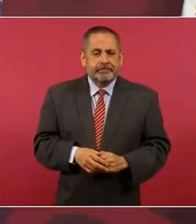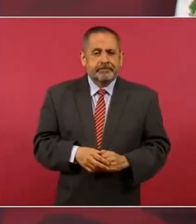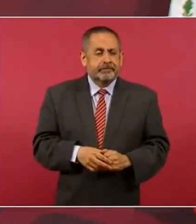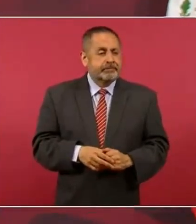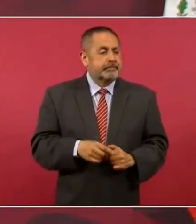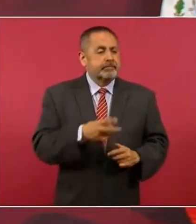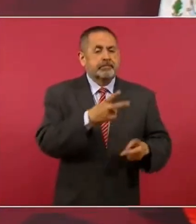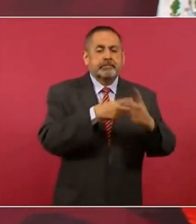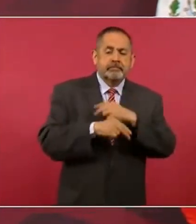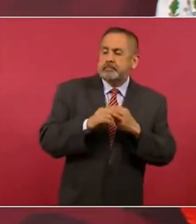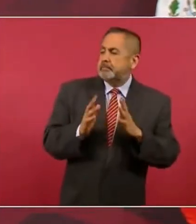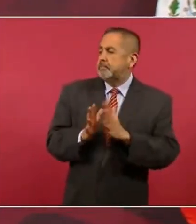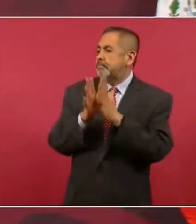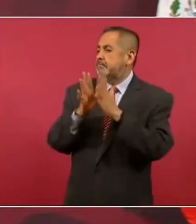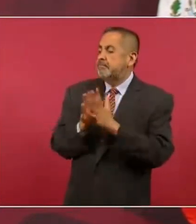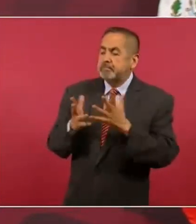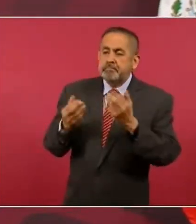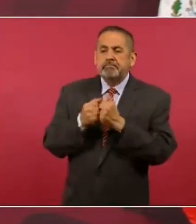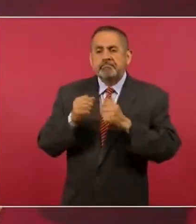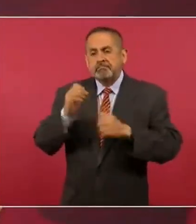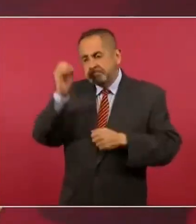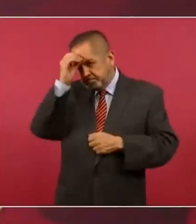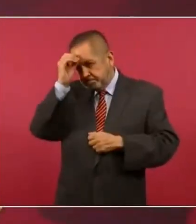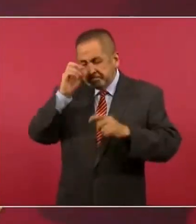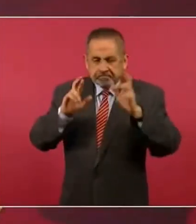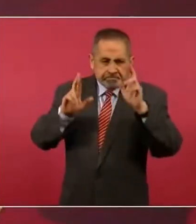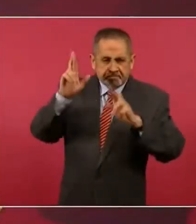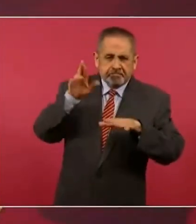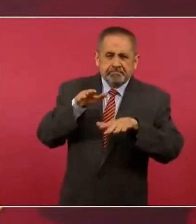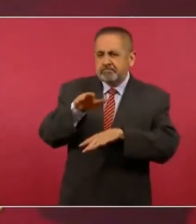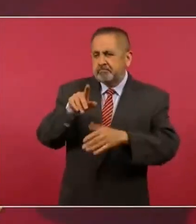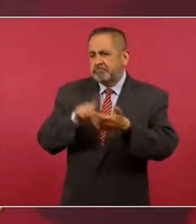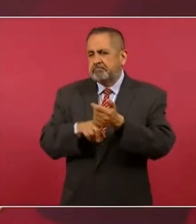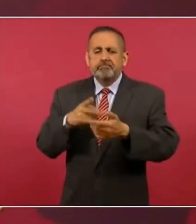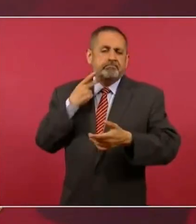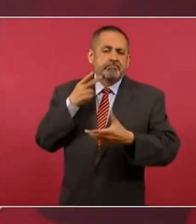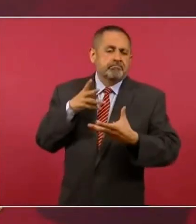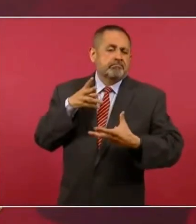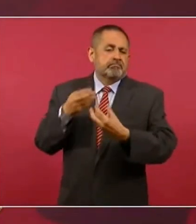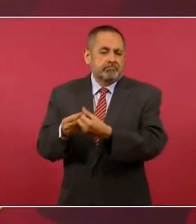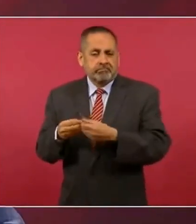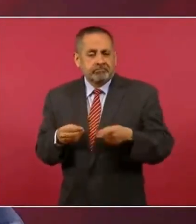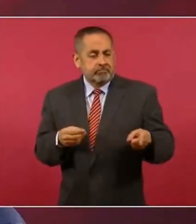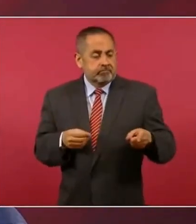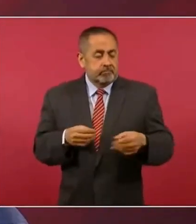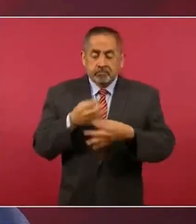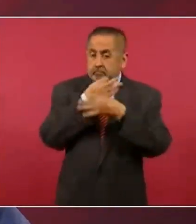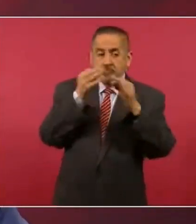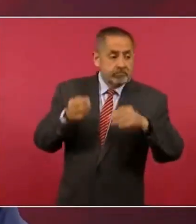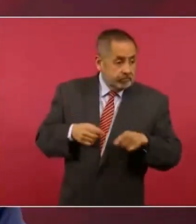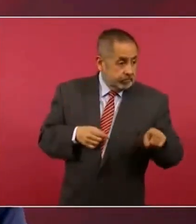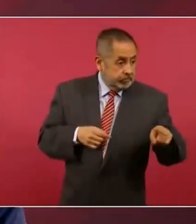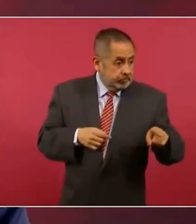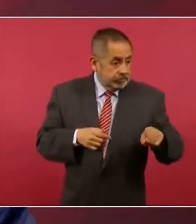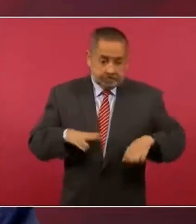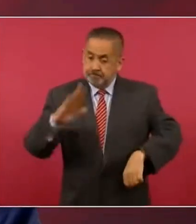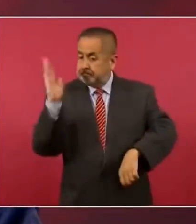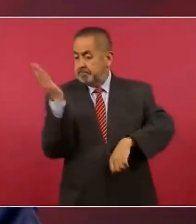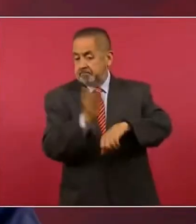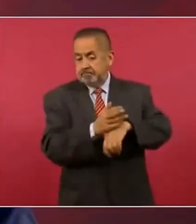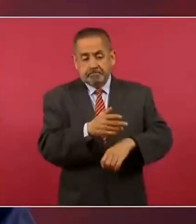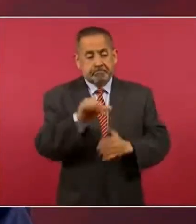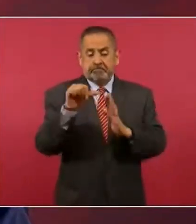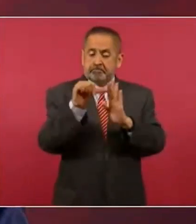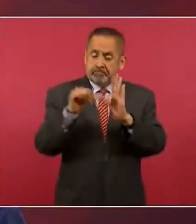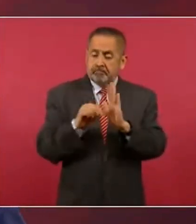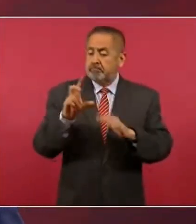viene, participa en cuestiones públicas, políticas, declara algo, se le aplica el 33, o sea,